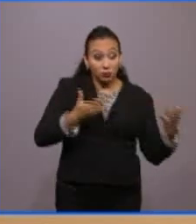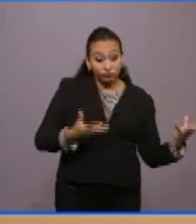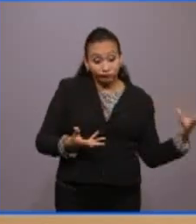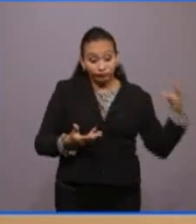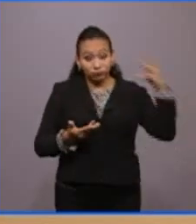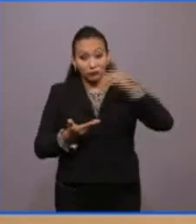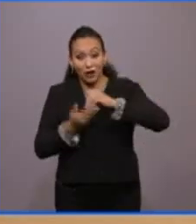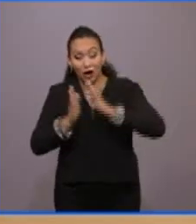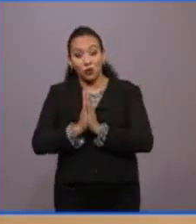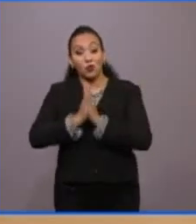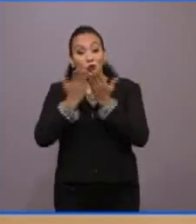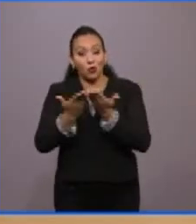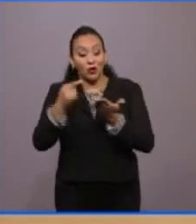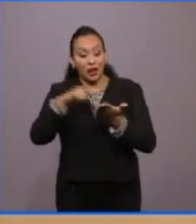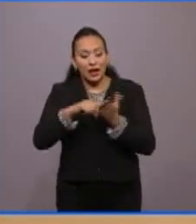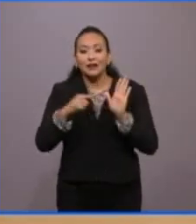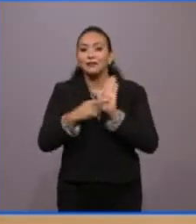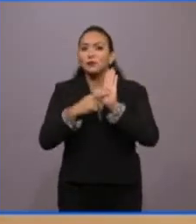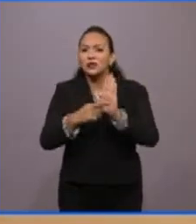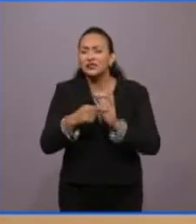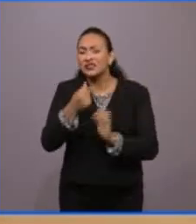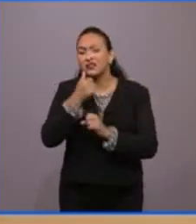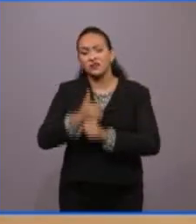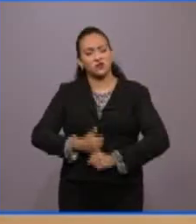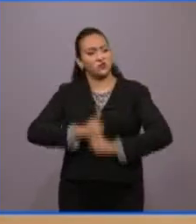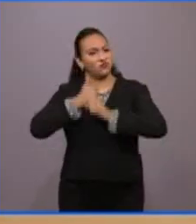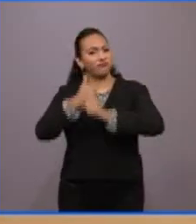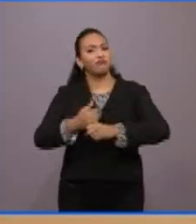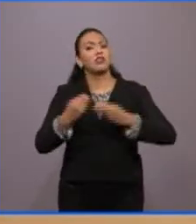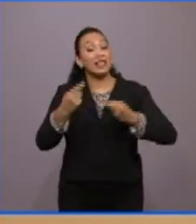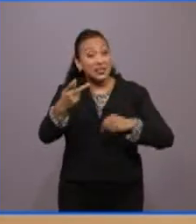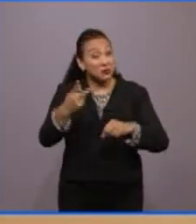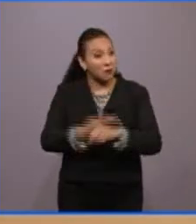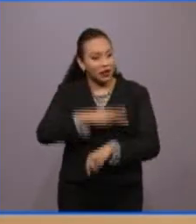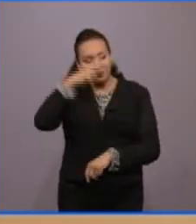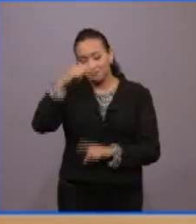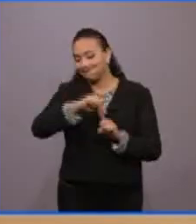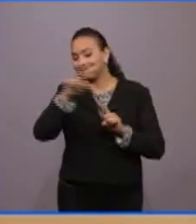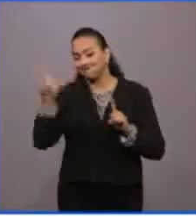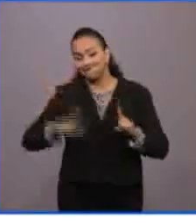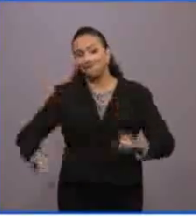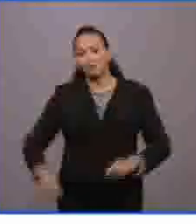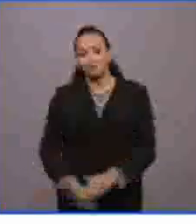busca visibilizar el impacto de este flagelo que lamentablemente persiste en México.